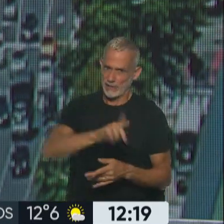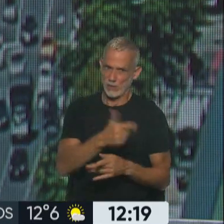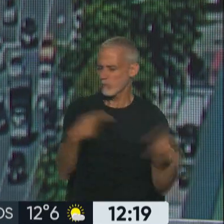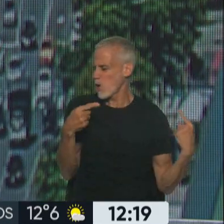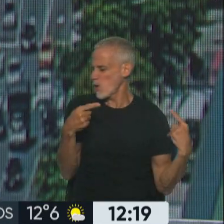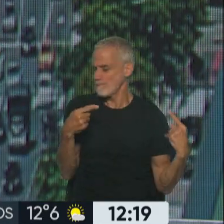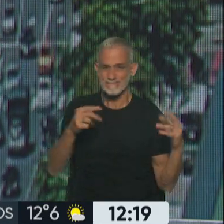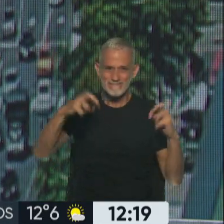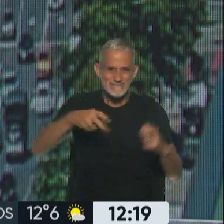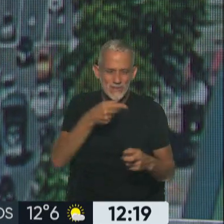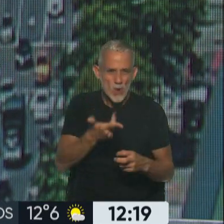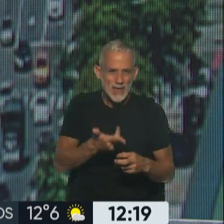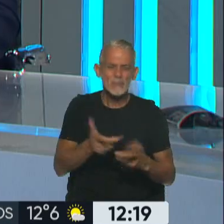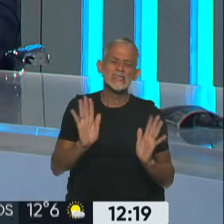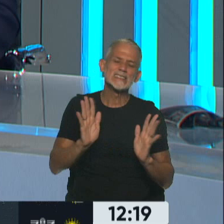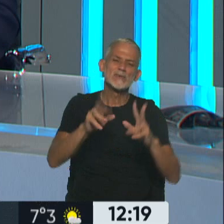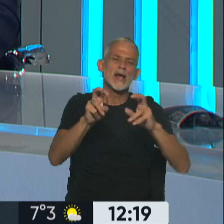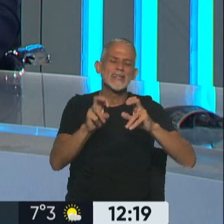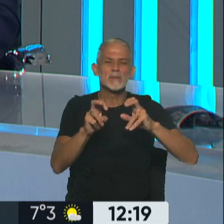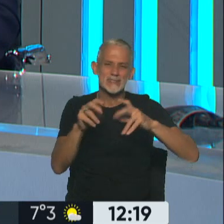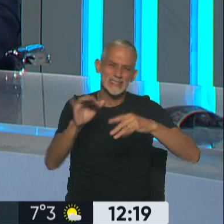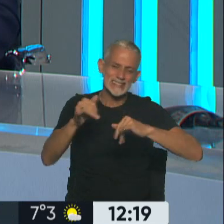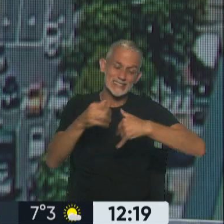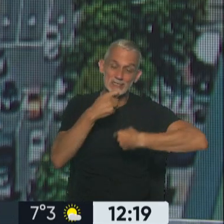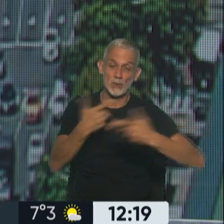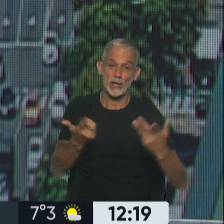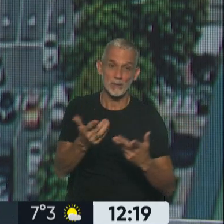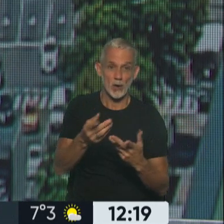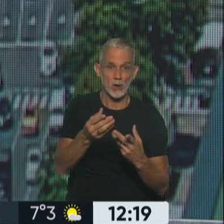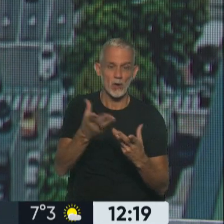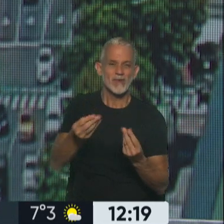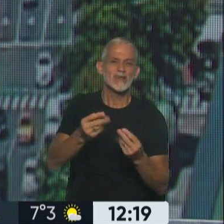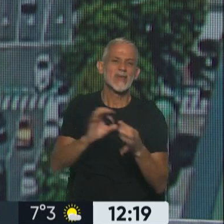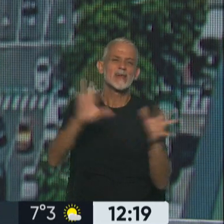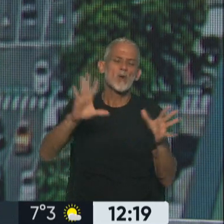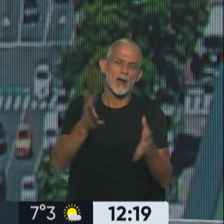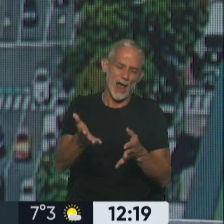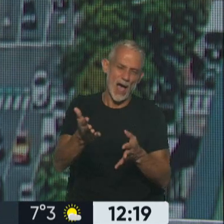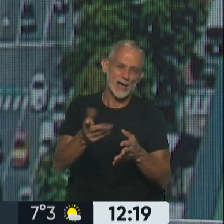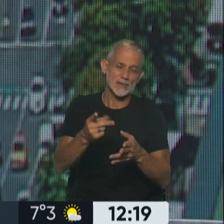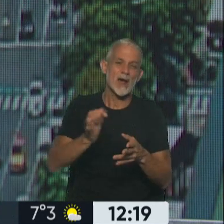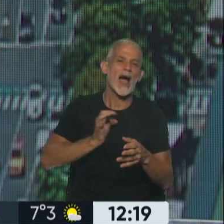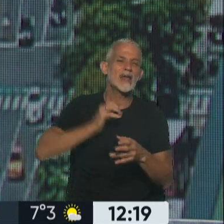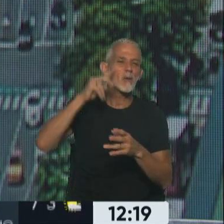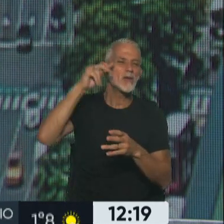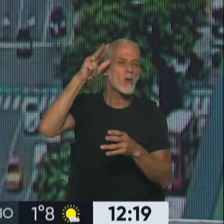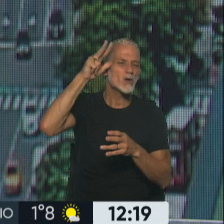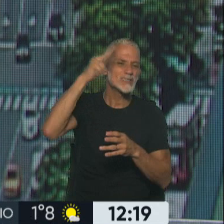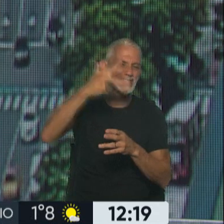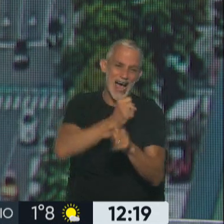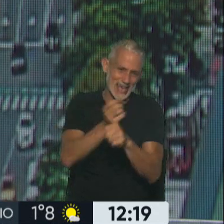y no la ha logrado, salvo con algunos temas muy puntuales, como por ejemplo la defensa irrestricta de la democracia después del año 83 a esta parte.